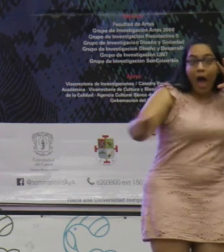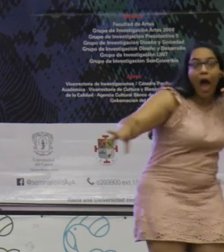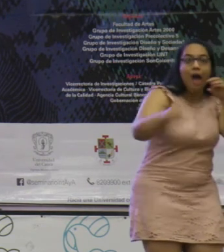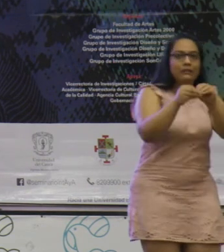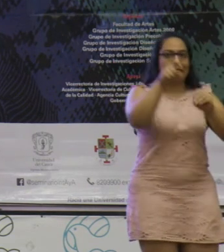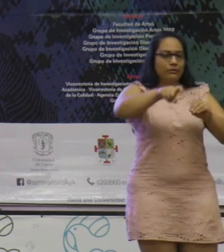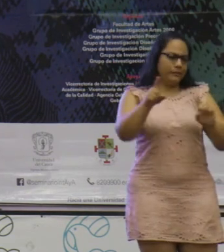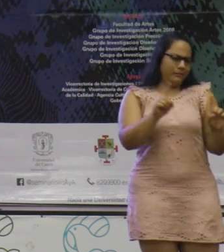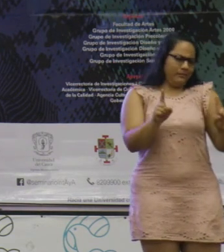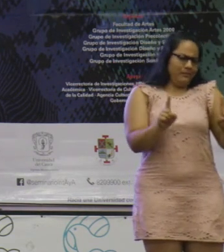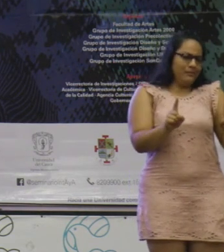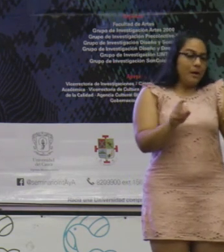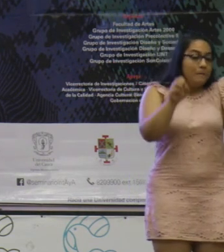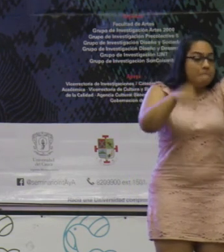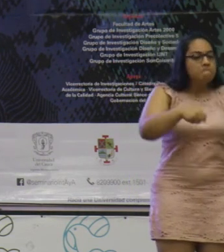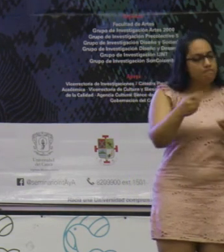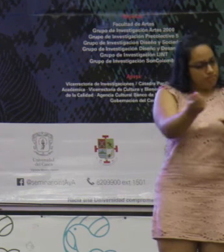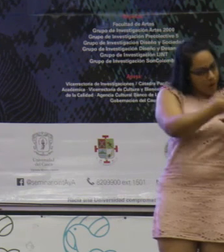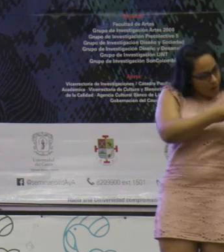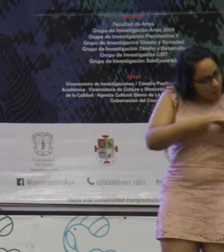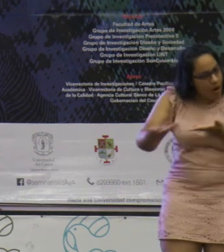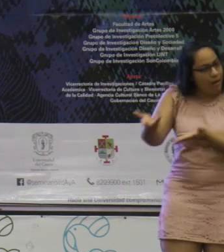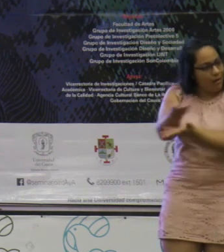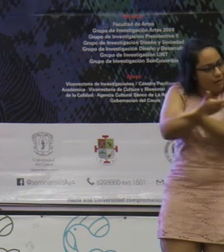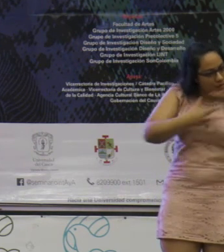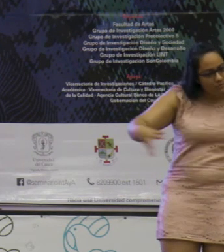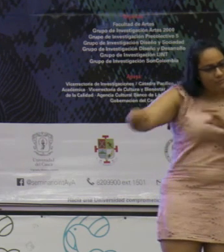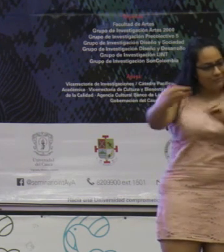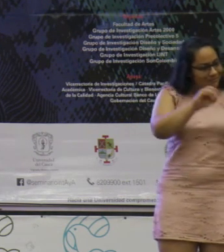no tenemos que estar de acuerdo, pero podemos hablar y hablar de cosas.